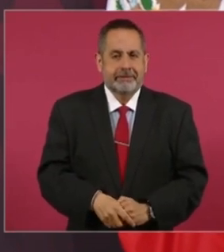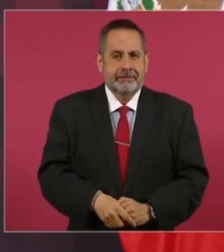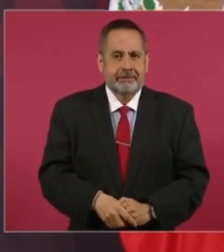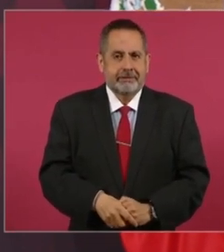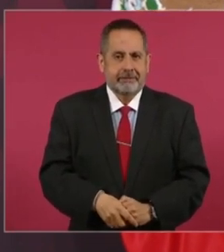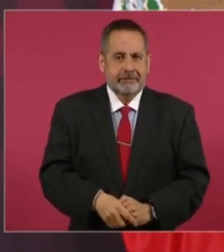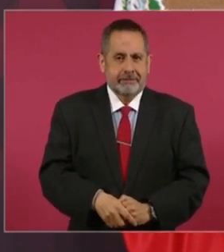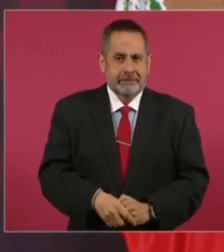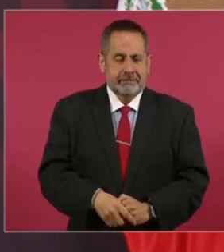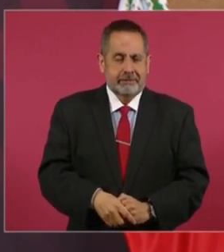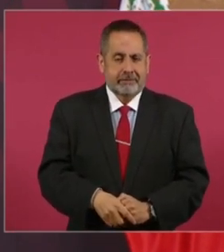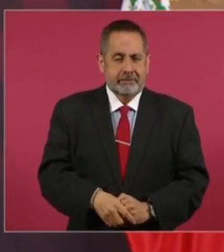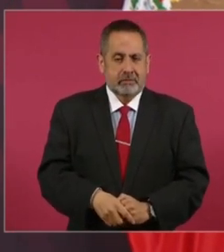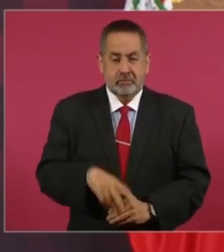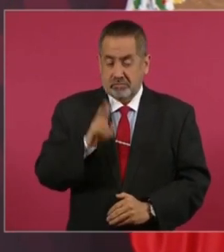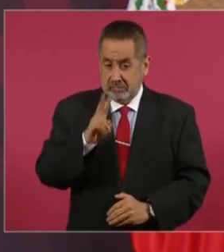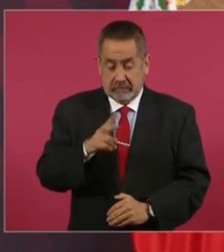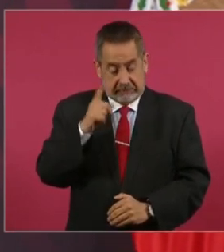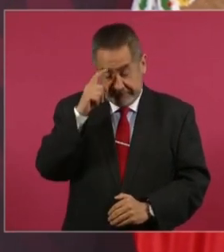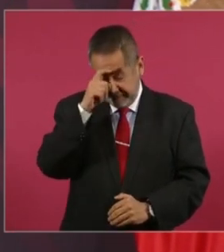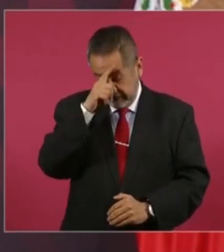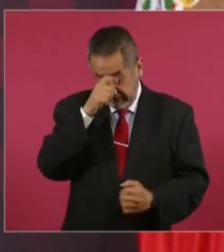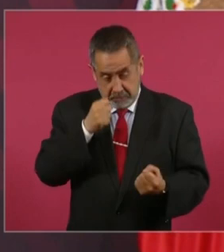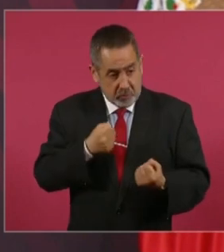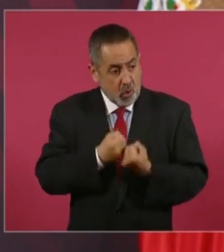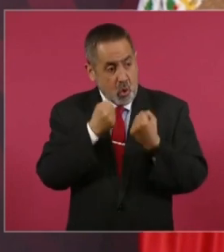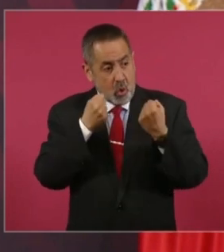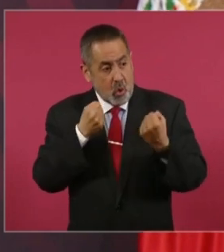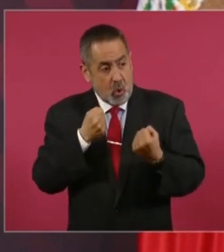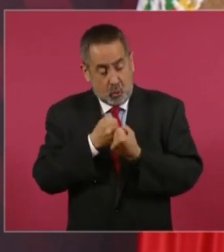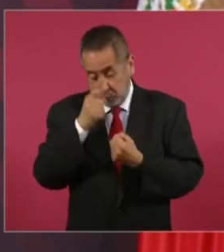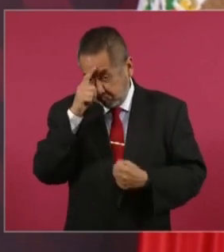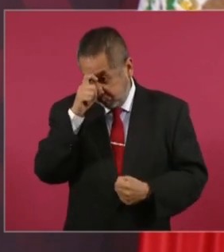porque enfrentamos cosas muy fuertes.